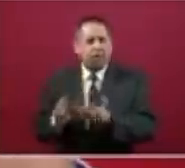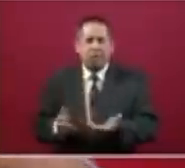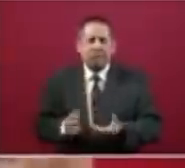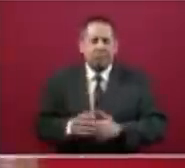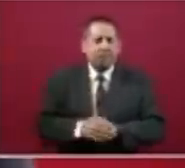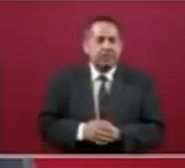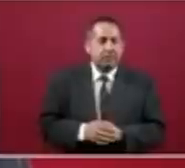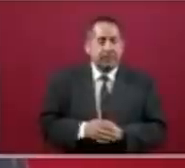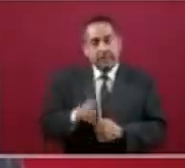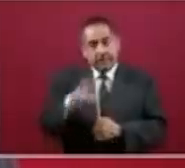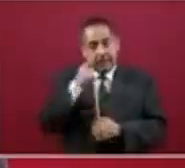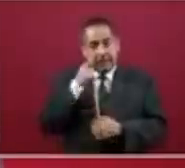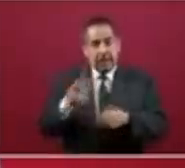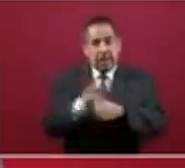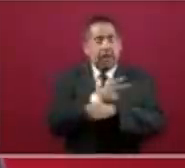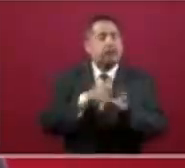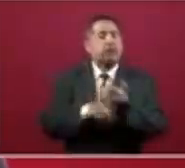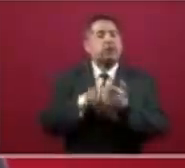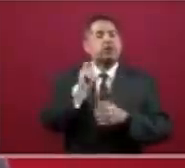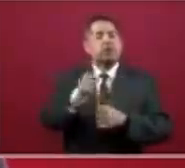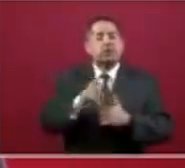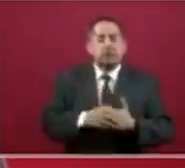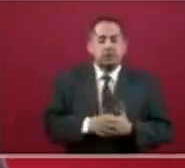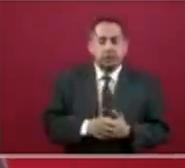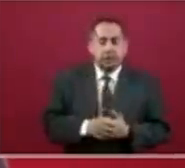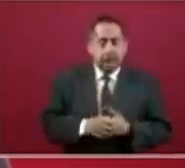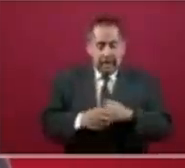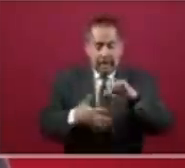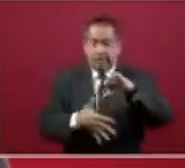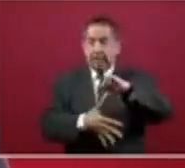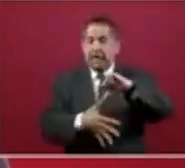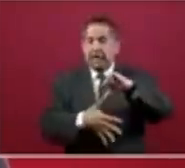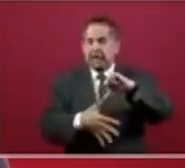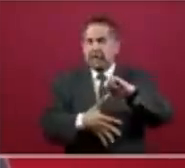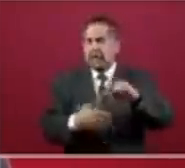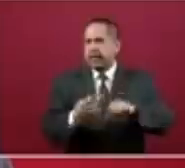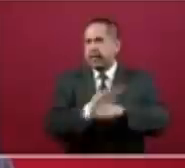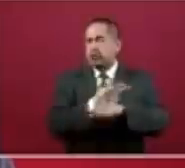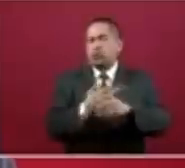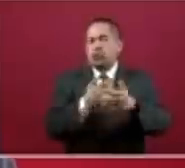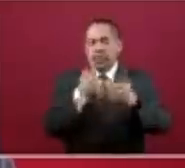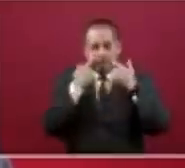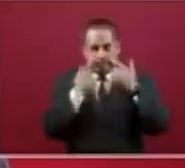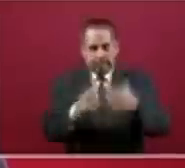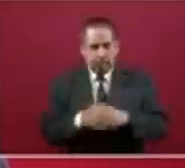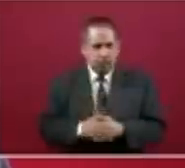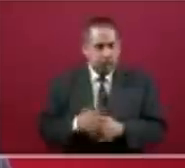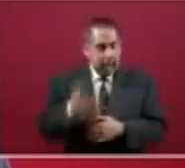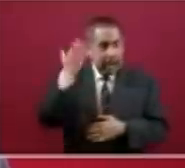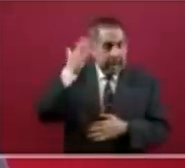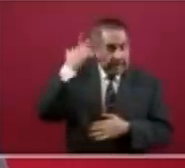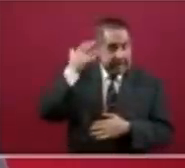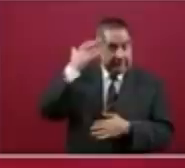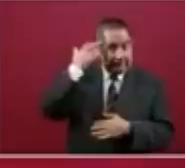Miren lo que pasó en los países de América Latina. Hubo un tiempo,